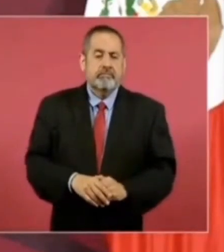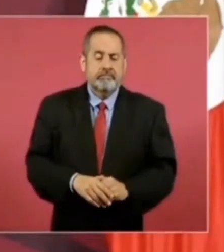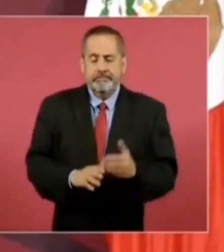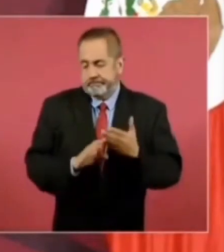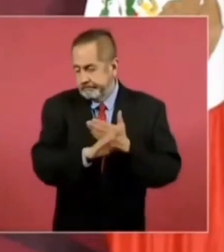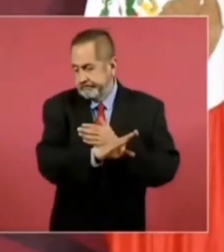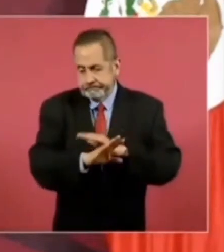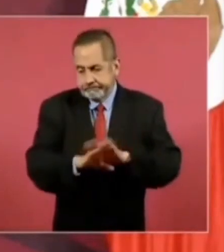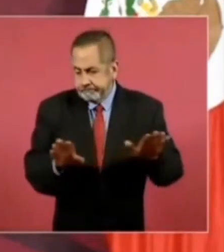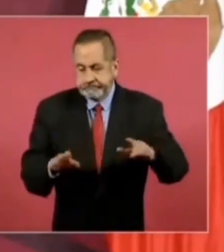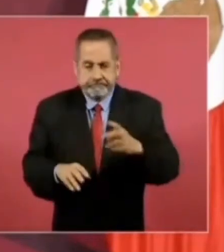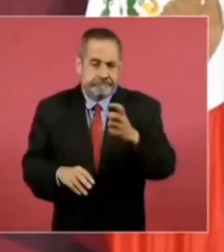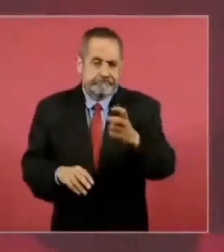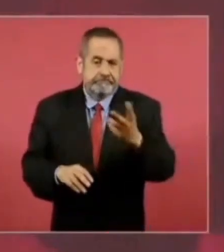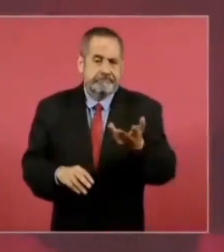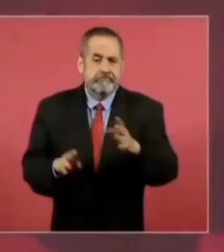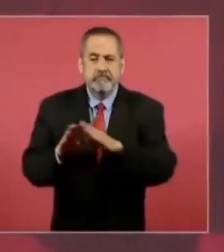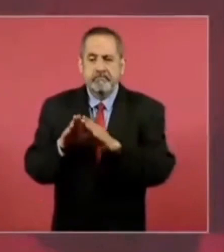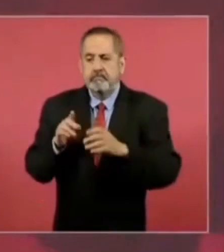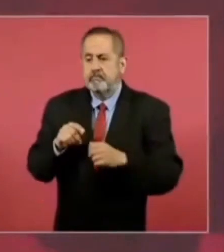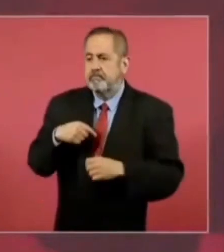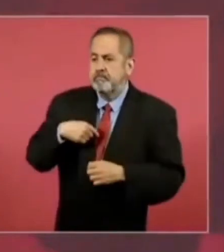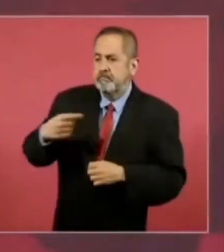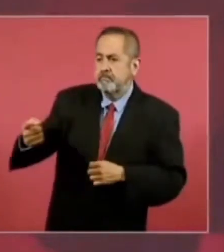evitar eso, y eso pues solo con amor,